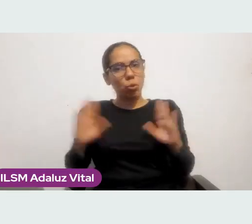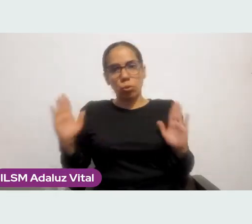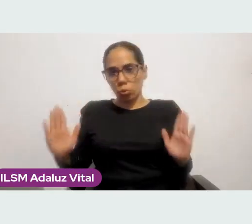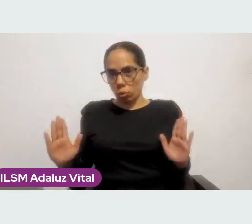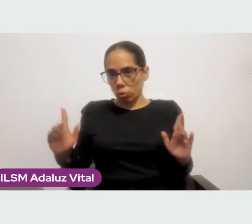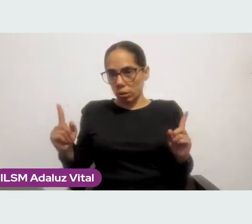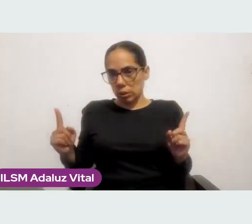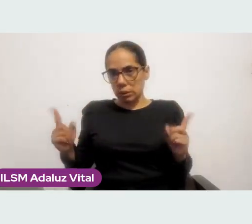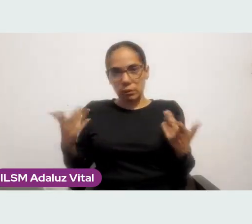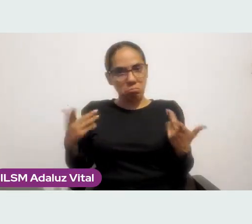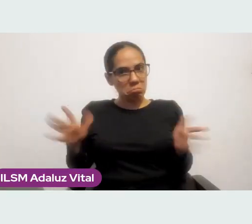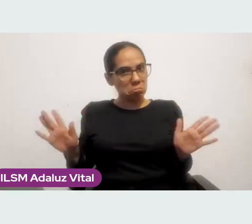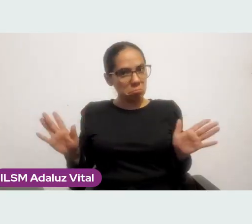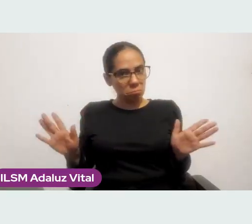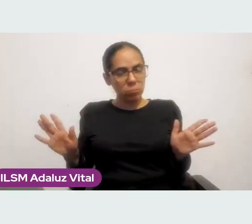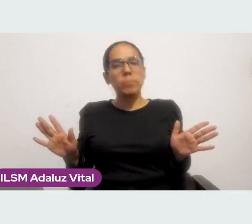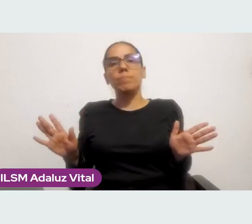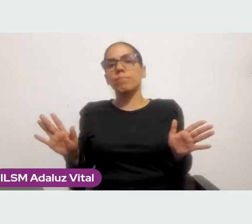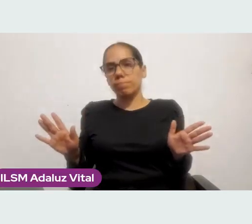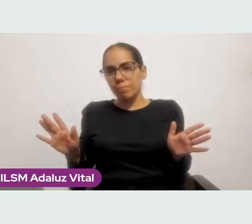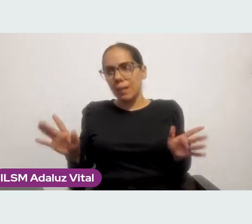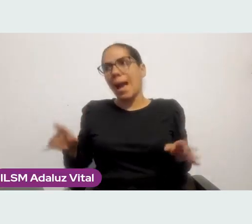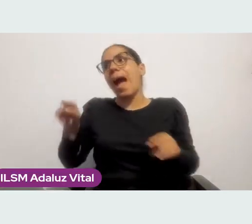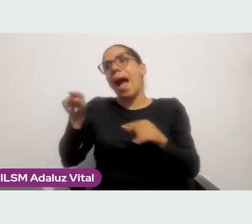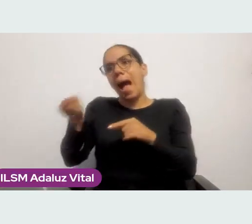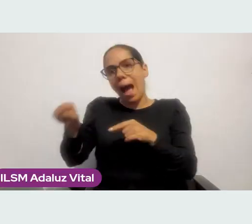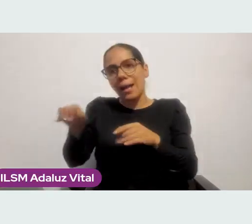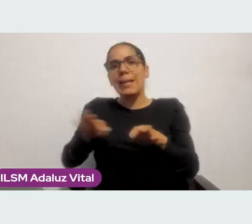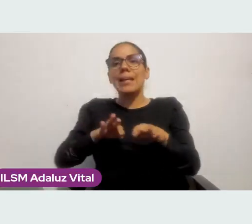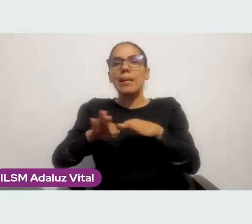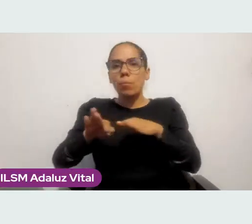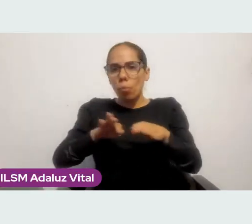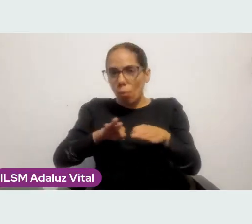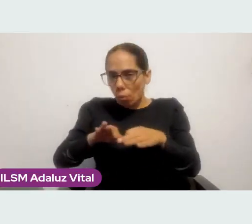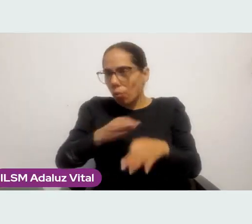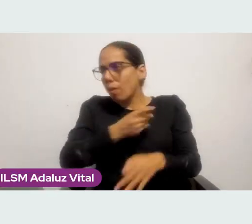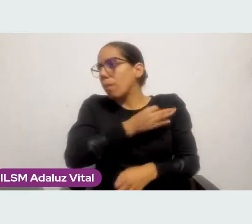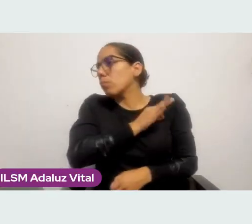medicación y podamos trabajar la parte emocional con el paciente.